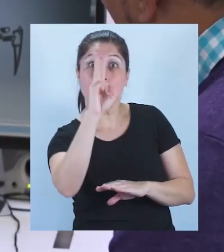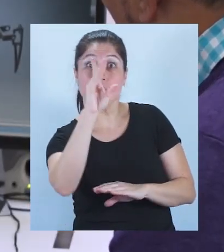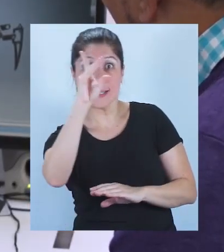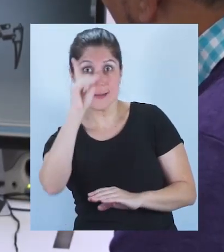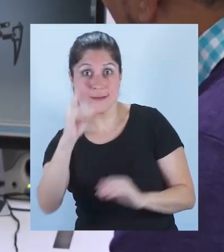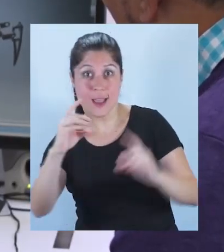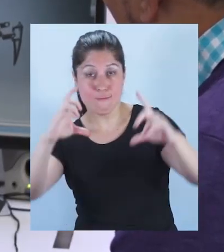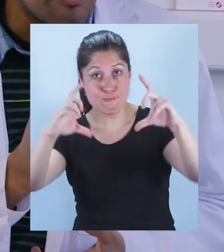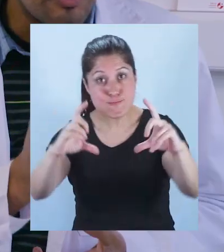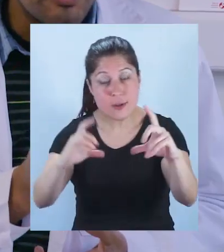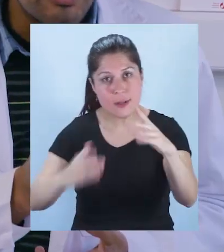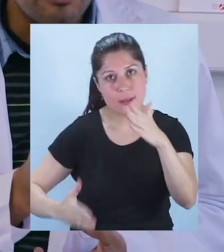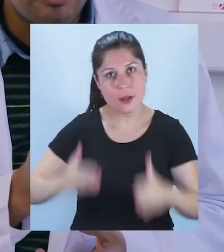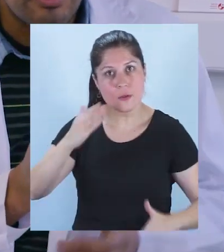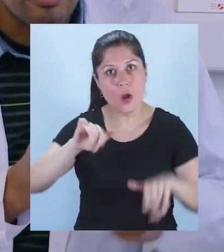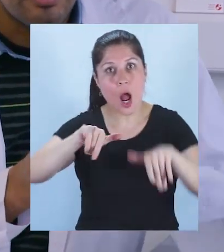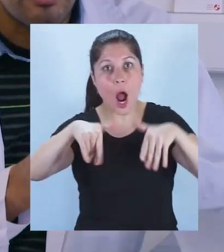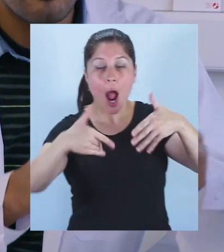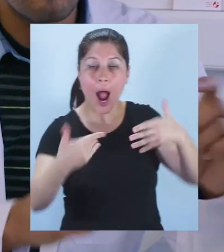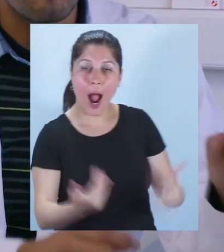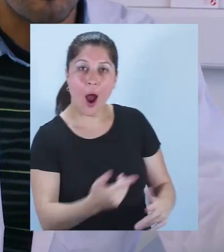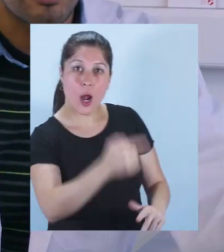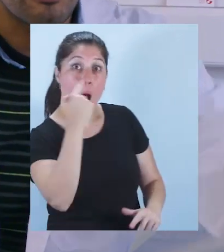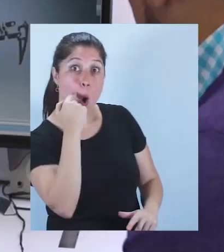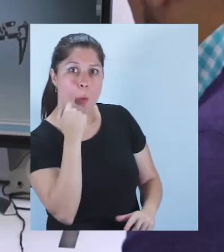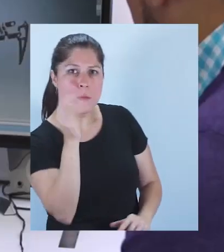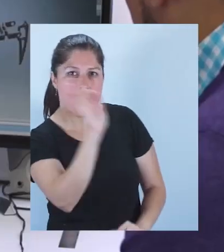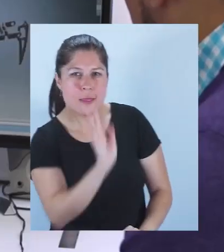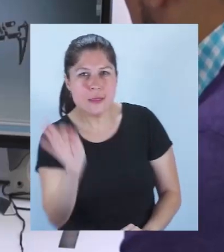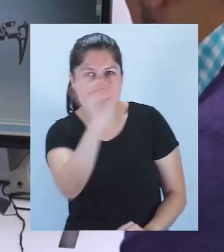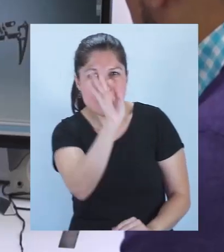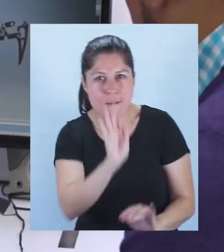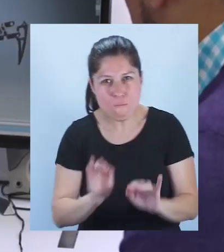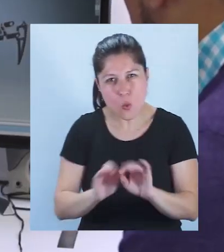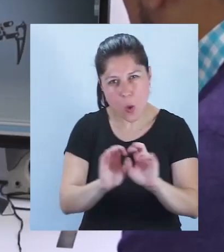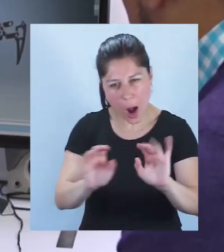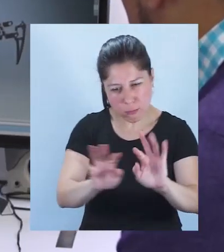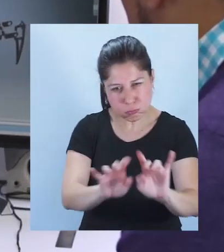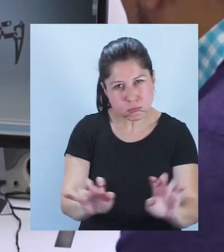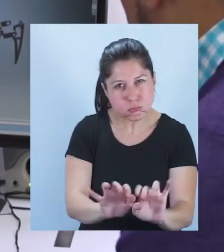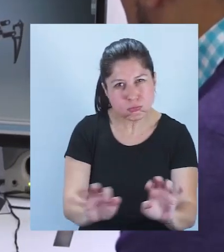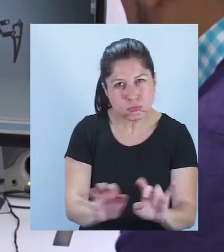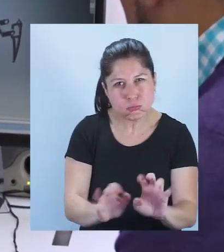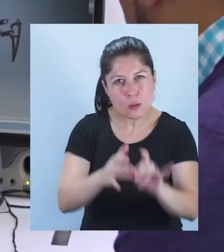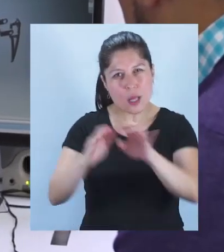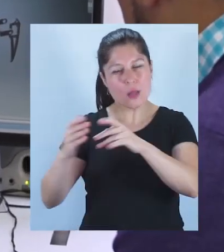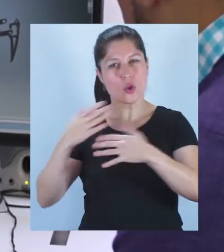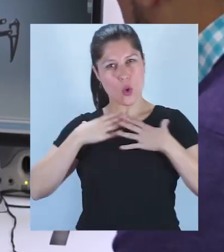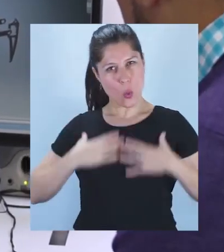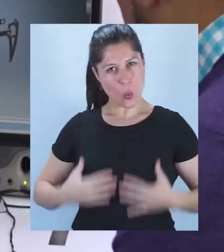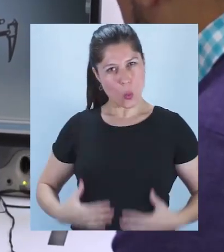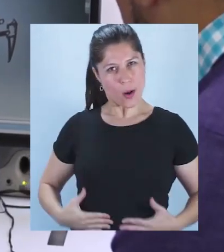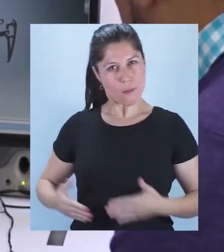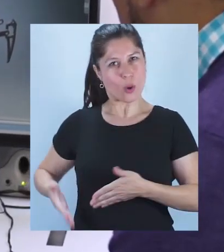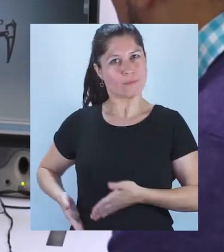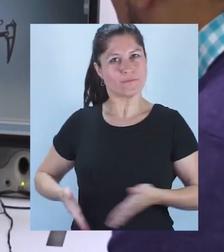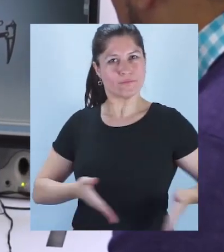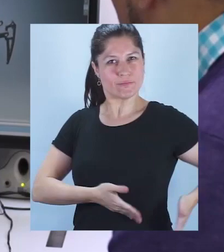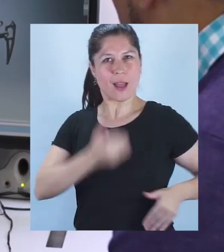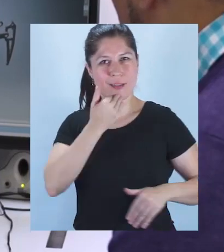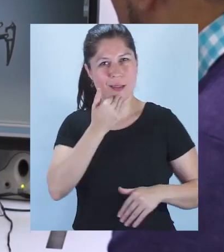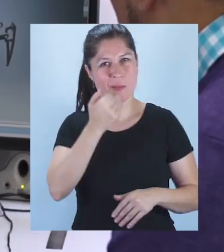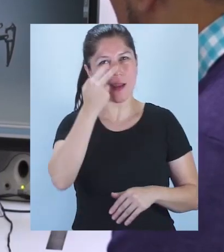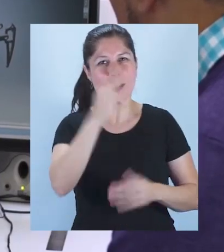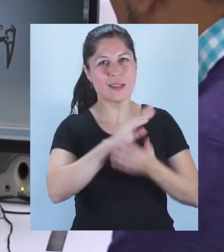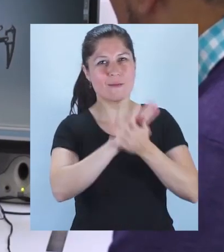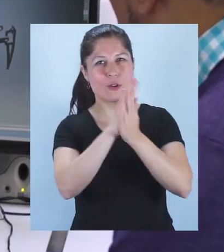3D de nuestro robot. Para eso, Leo dibuja con un programa especial Las Patas y El cuerpo. Allí irá la batería y el